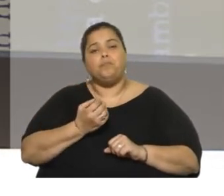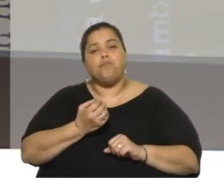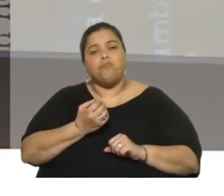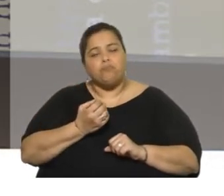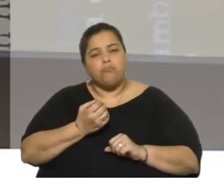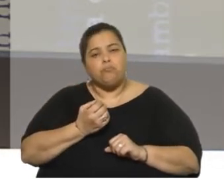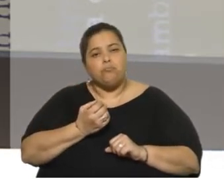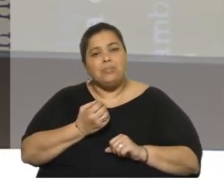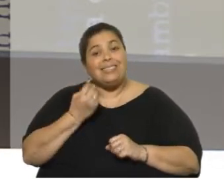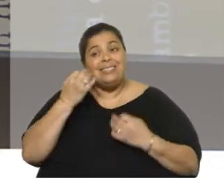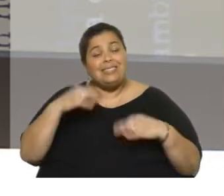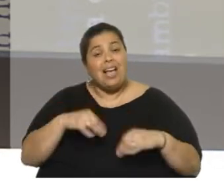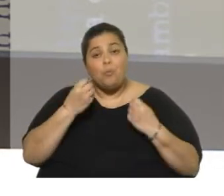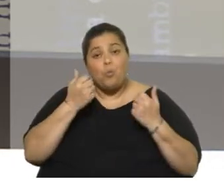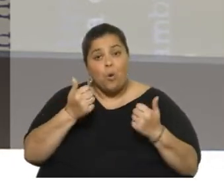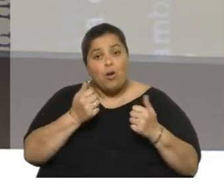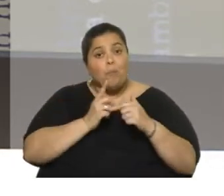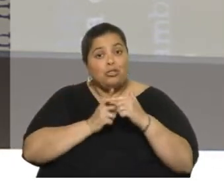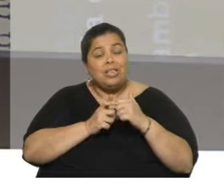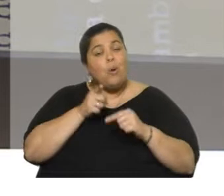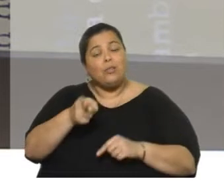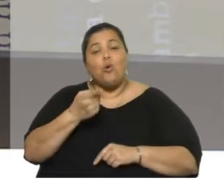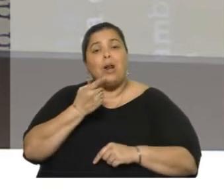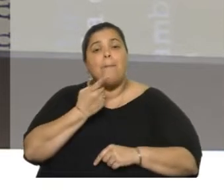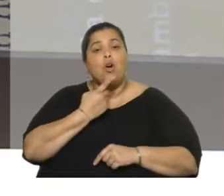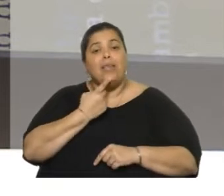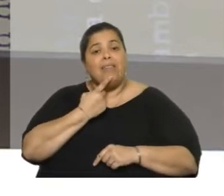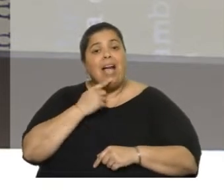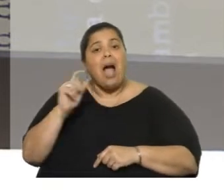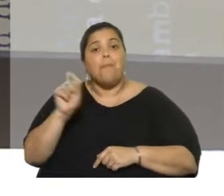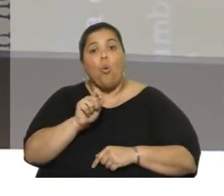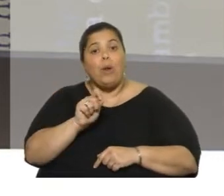que se ha transformado en una política pública.